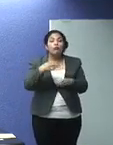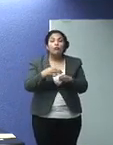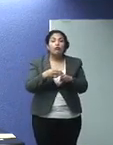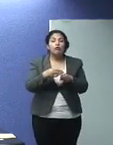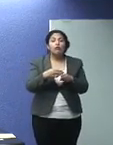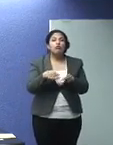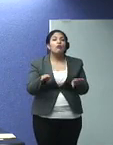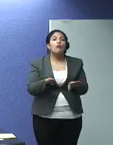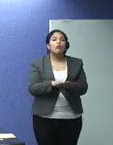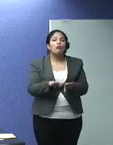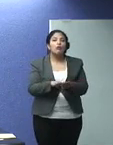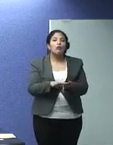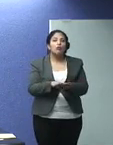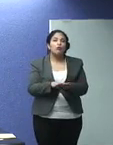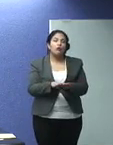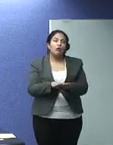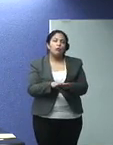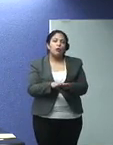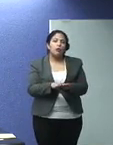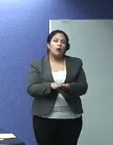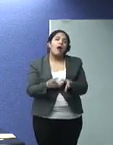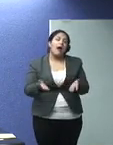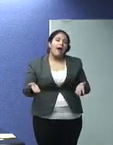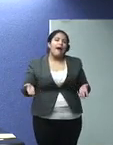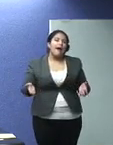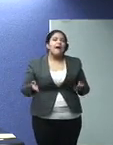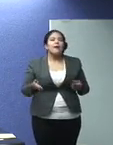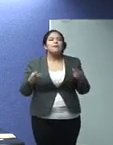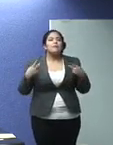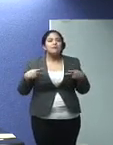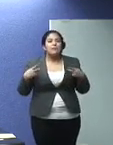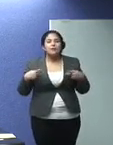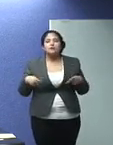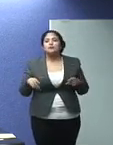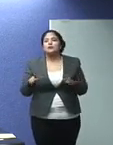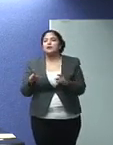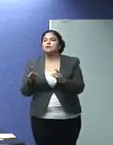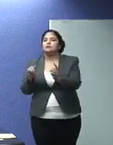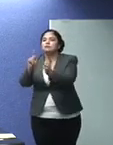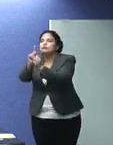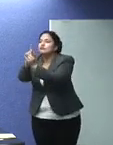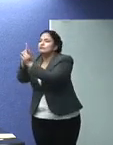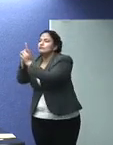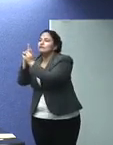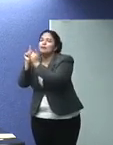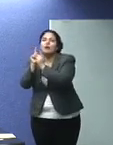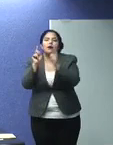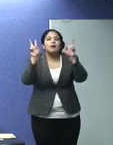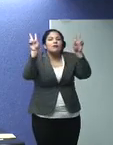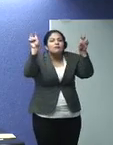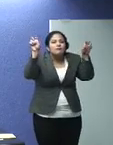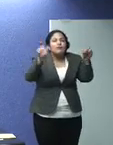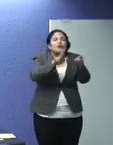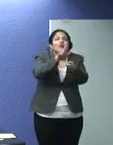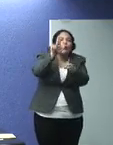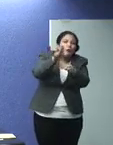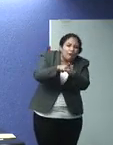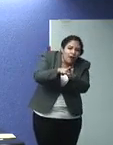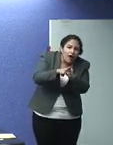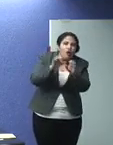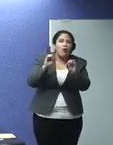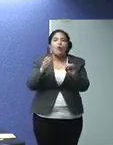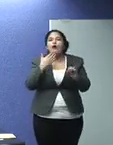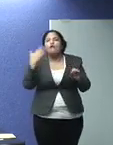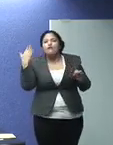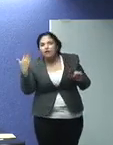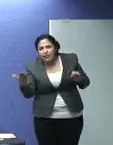las mayorías normativas, ¿no? Y todo lo que queda fuera de lo que es considerado como lo correcto o una manera